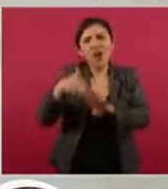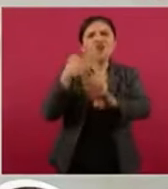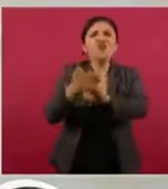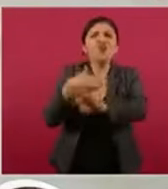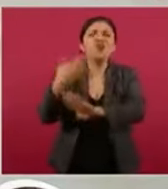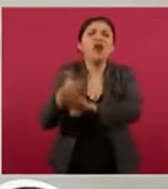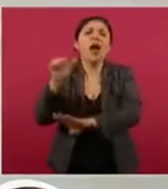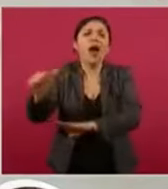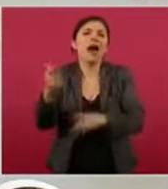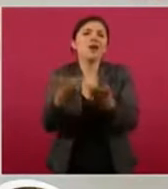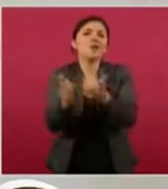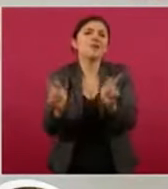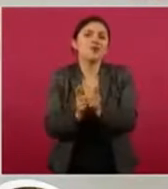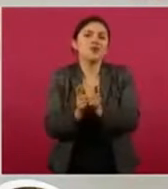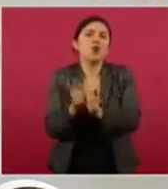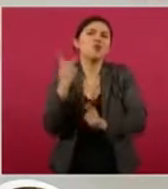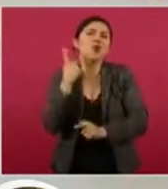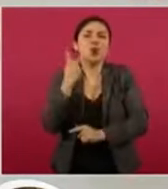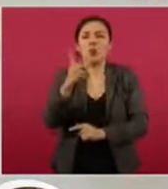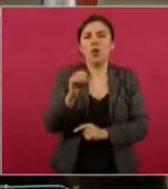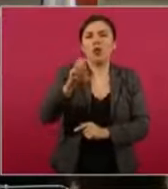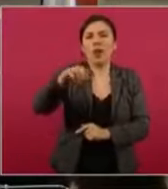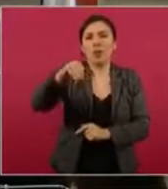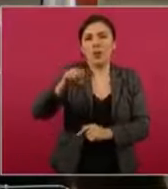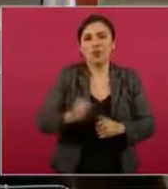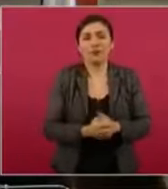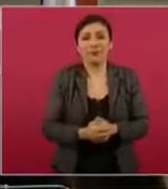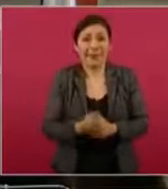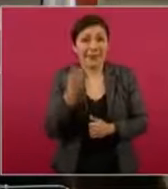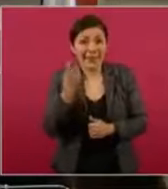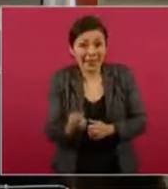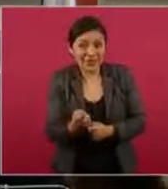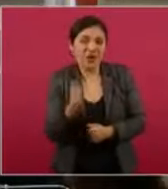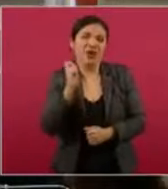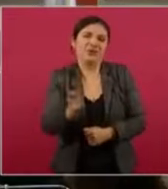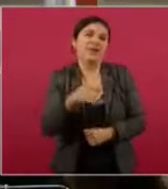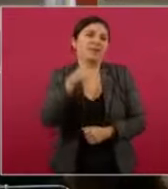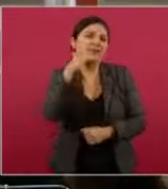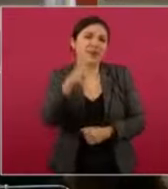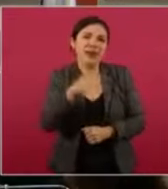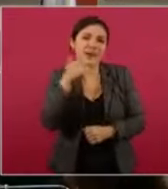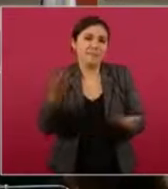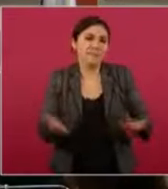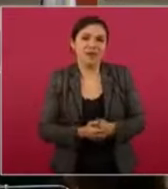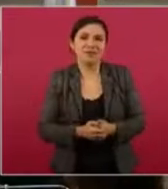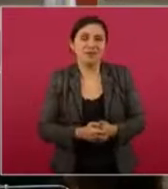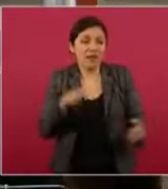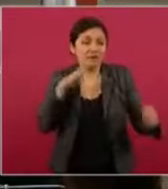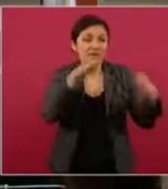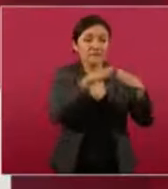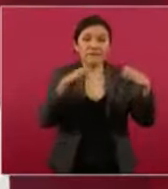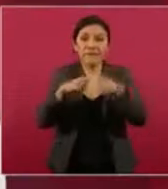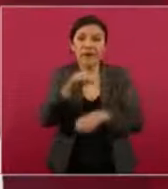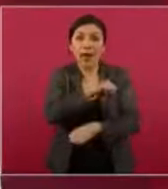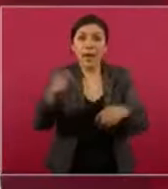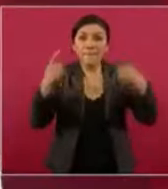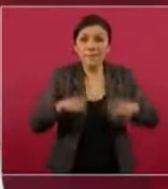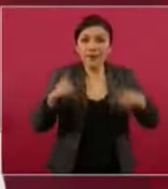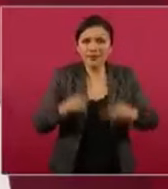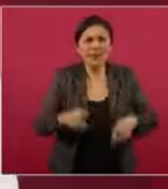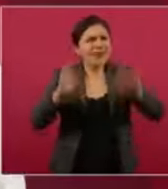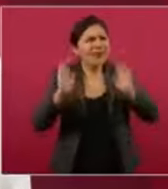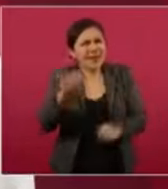dirigentes del partido Podemos. Eso es hacer trampa, engañar al público a